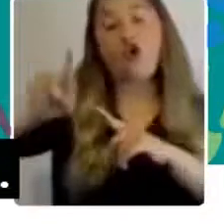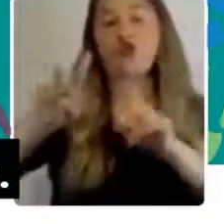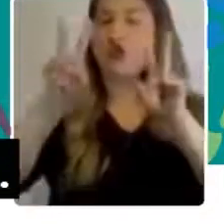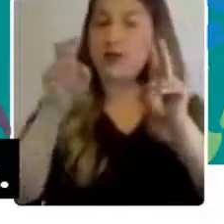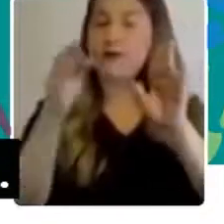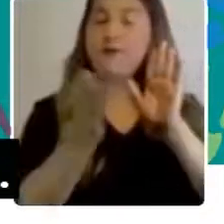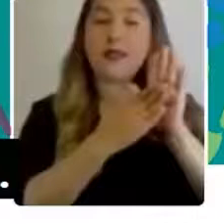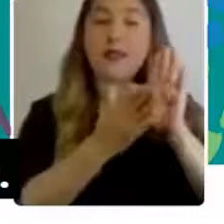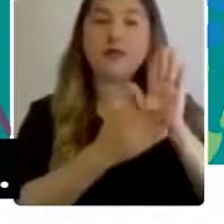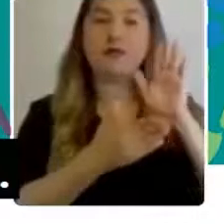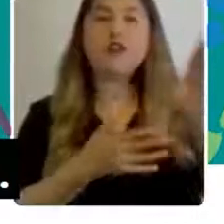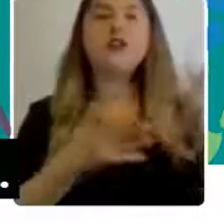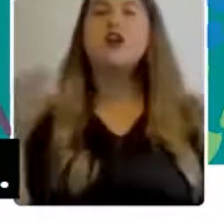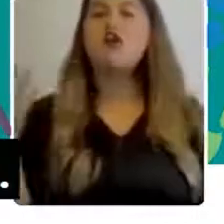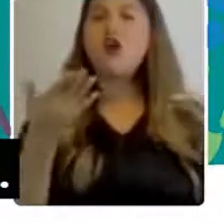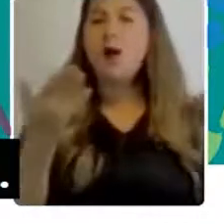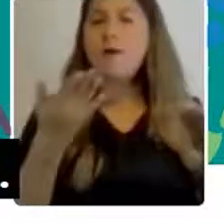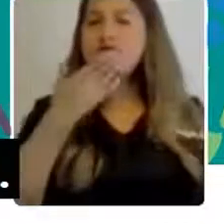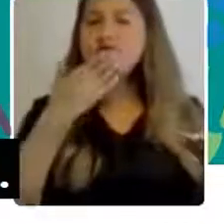el acceso a terapias